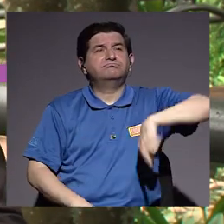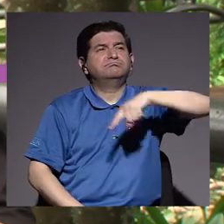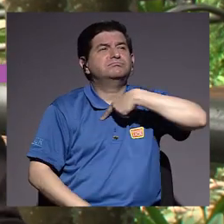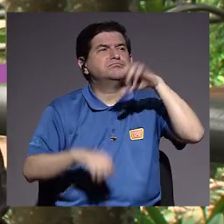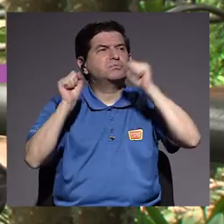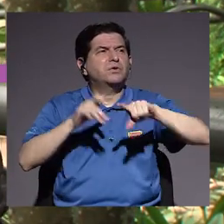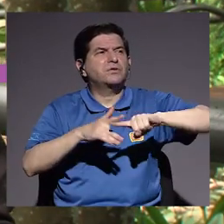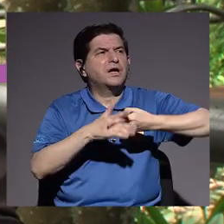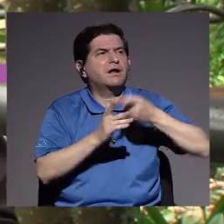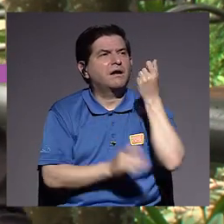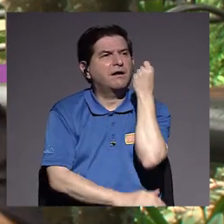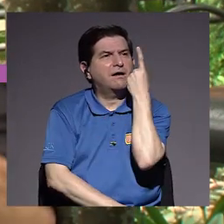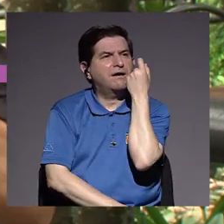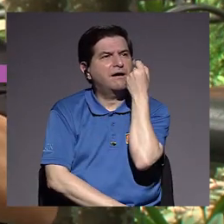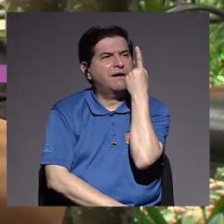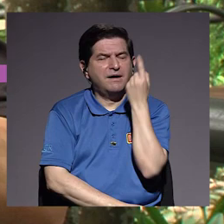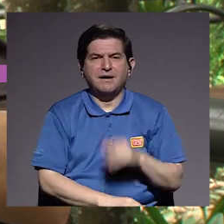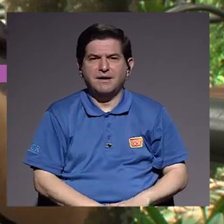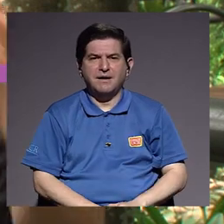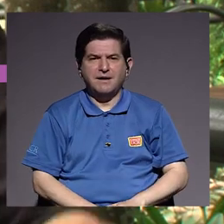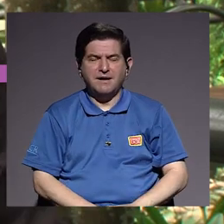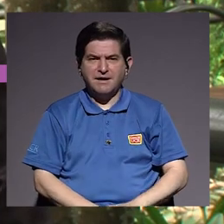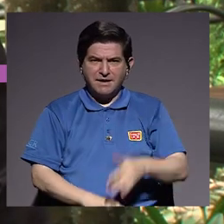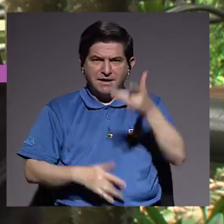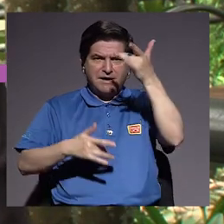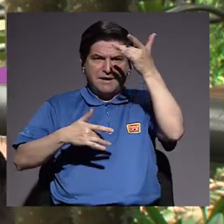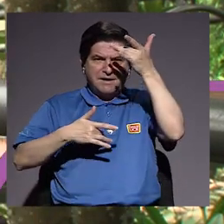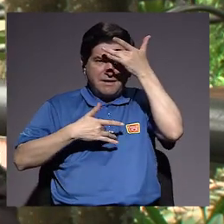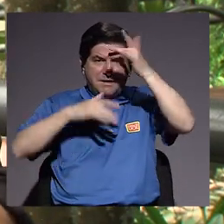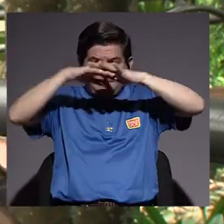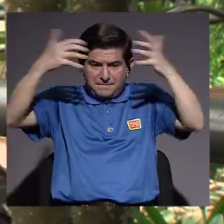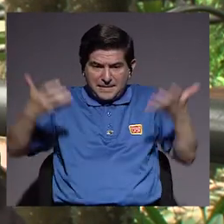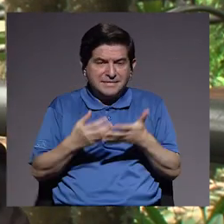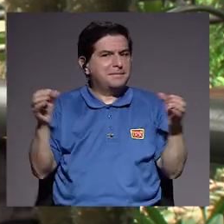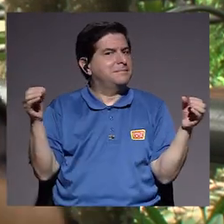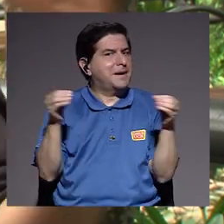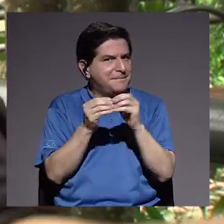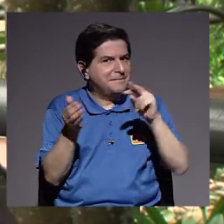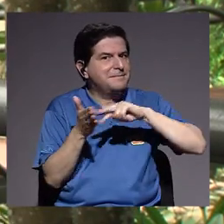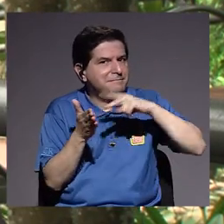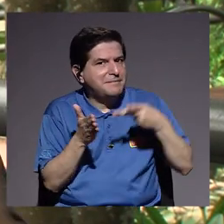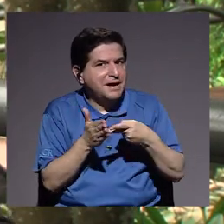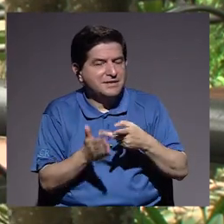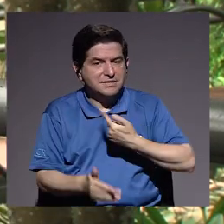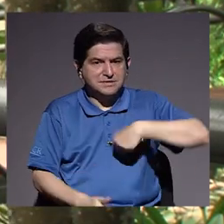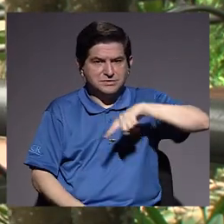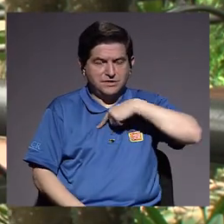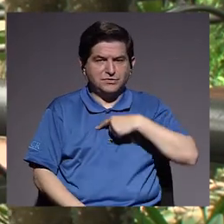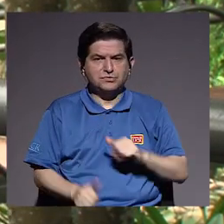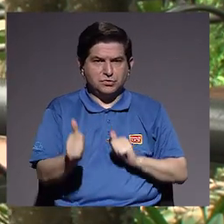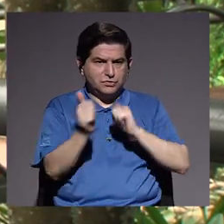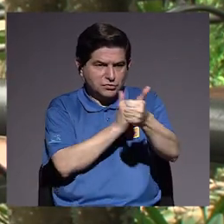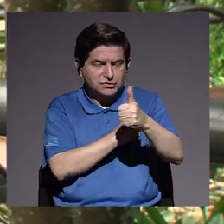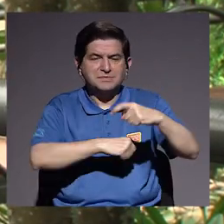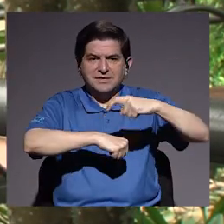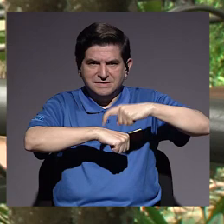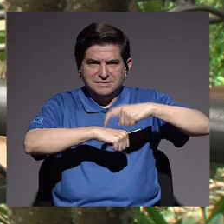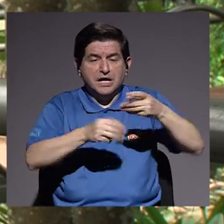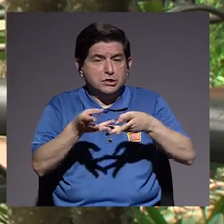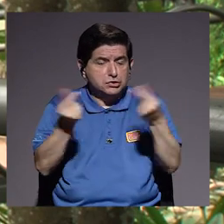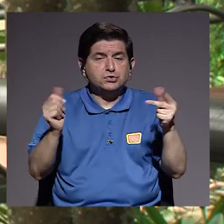si pasamos de la época pandémica, digamos, logramos solucionar el tema con medicamentos, con plasma, no sé, o con algún